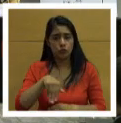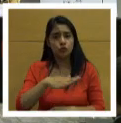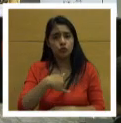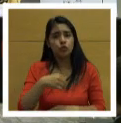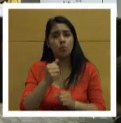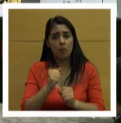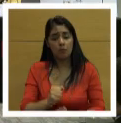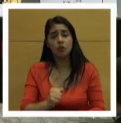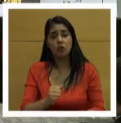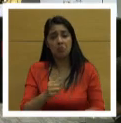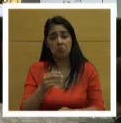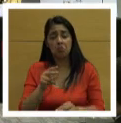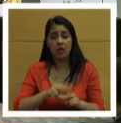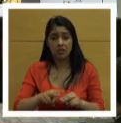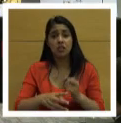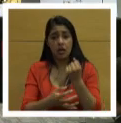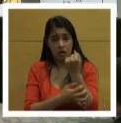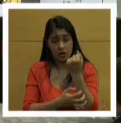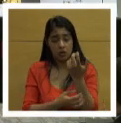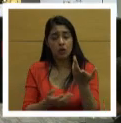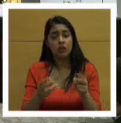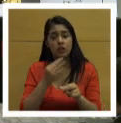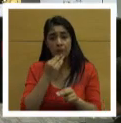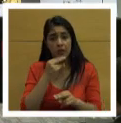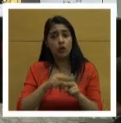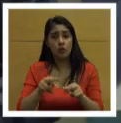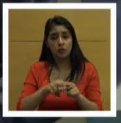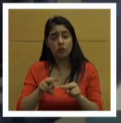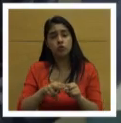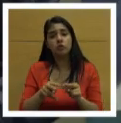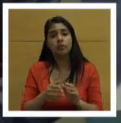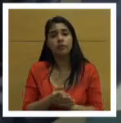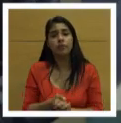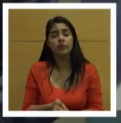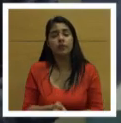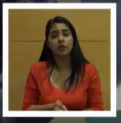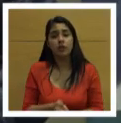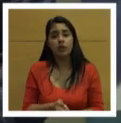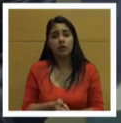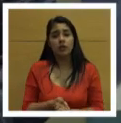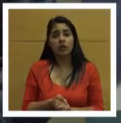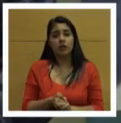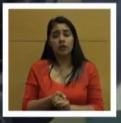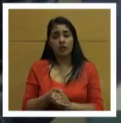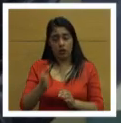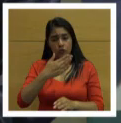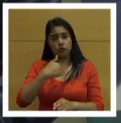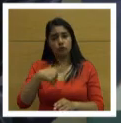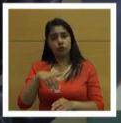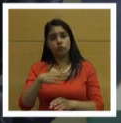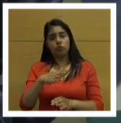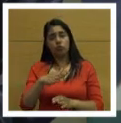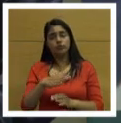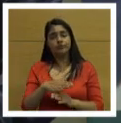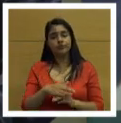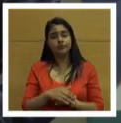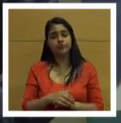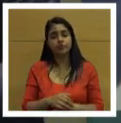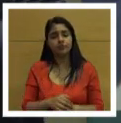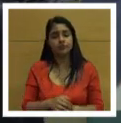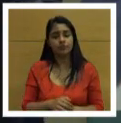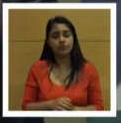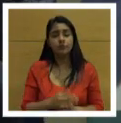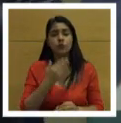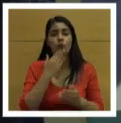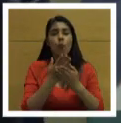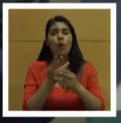por desacato en la región, hablo, y en ese sentido hemos incluso obtenido condena, y obviamente hemos tenido casos también donde